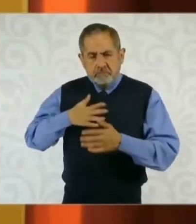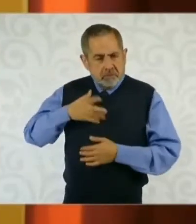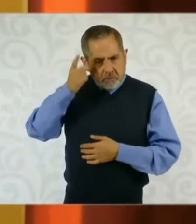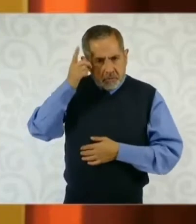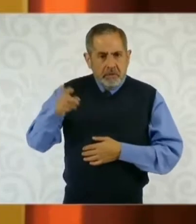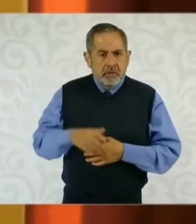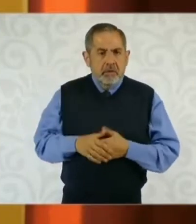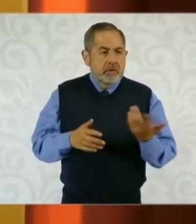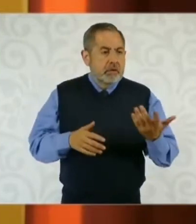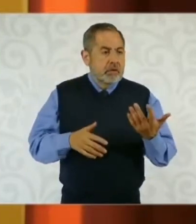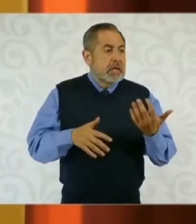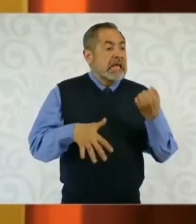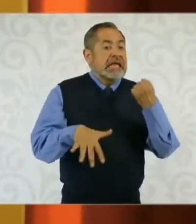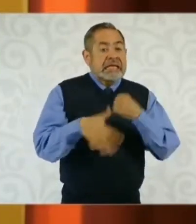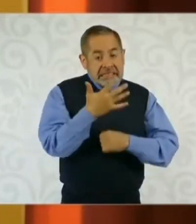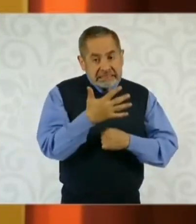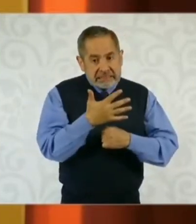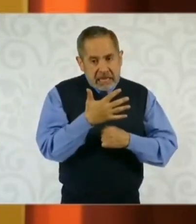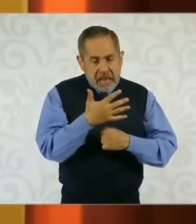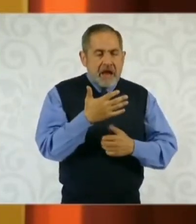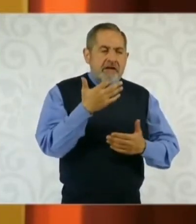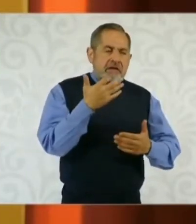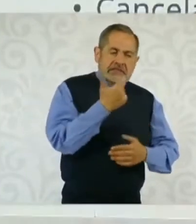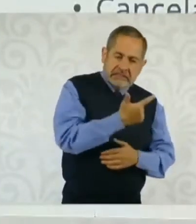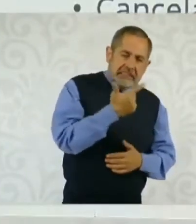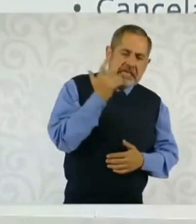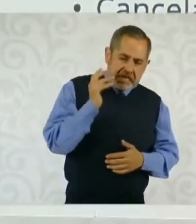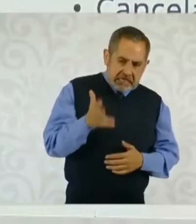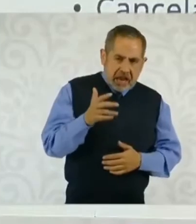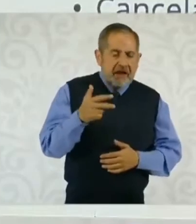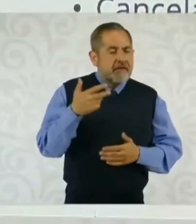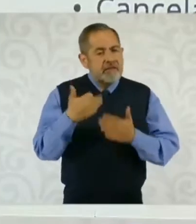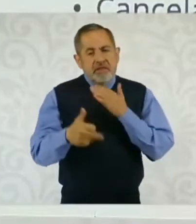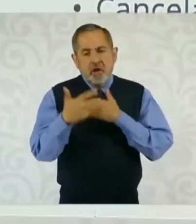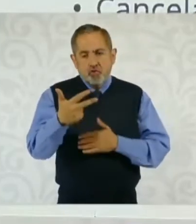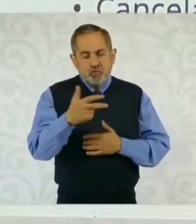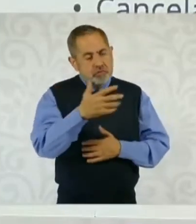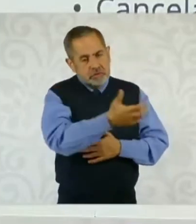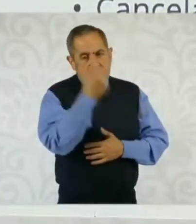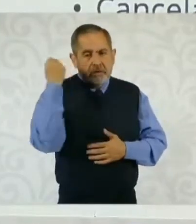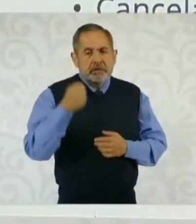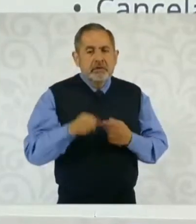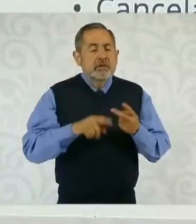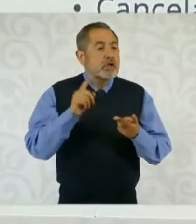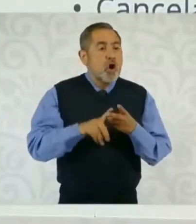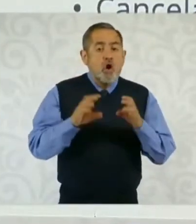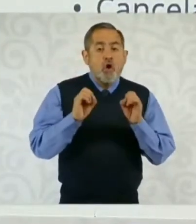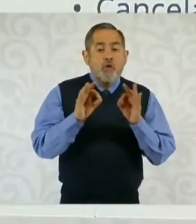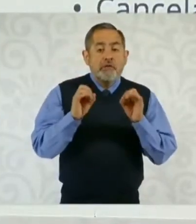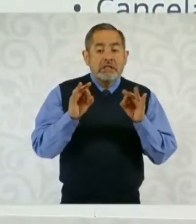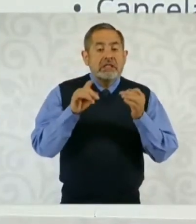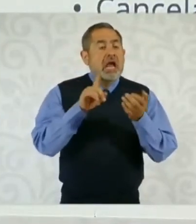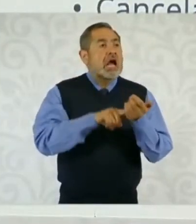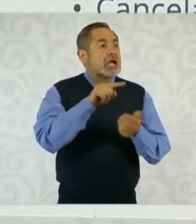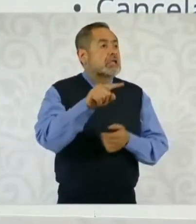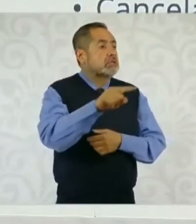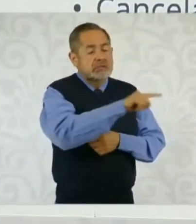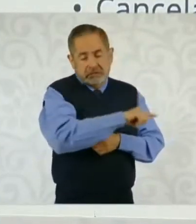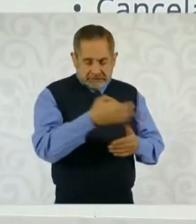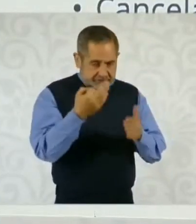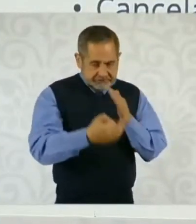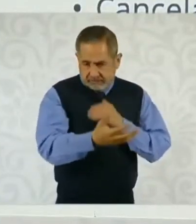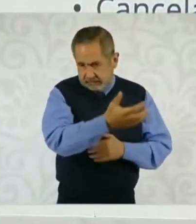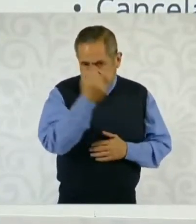recuperamos de los 15 que estaban pendientes 7. La recuperación de las oficinas que